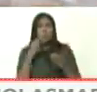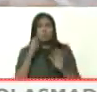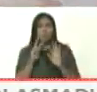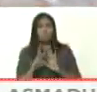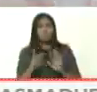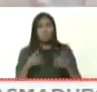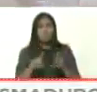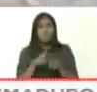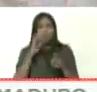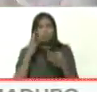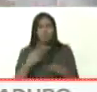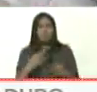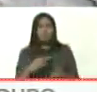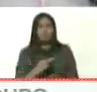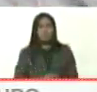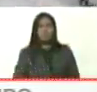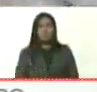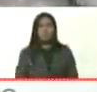verdad.